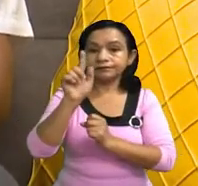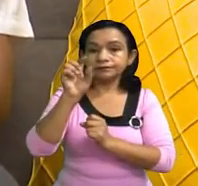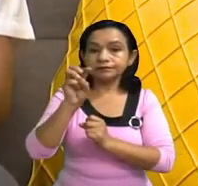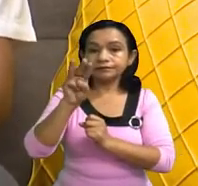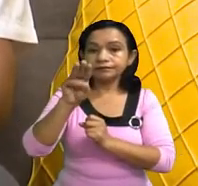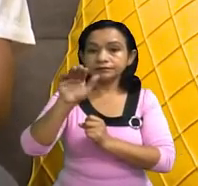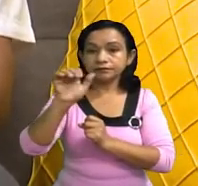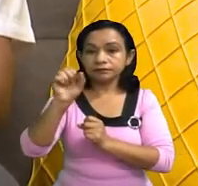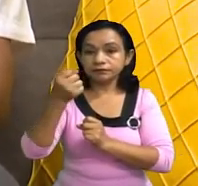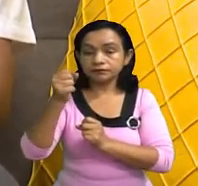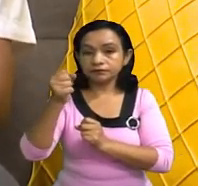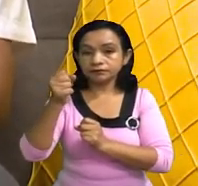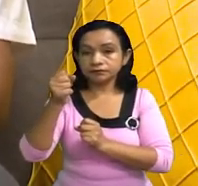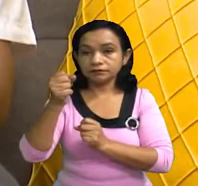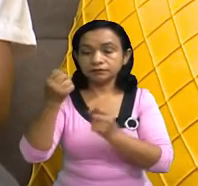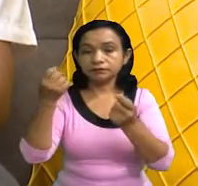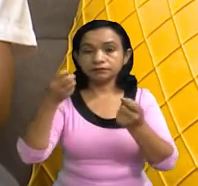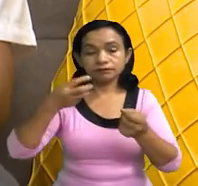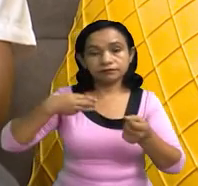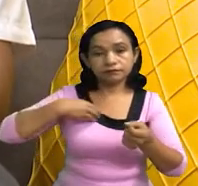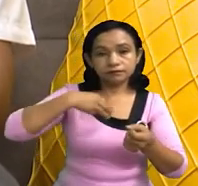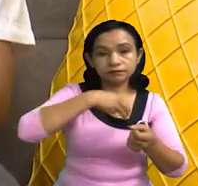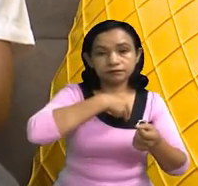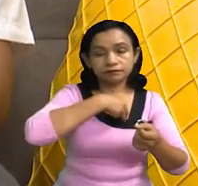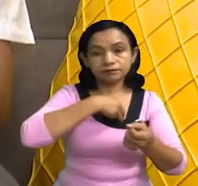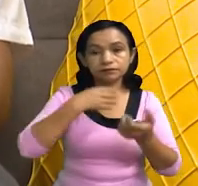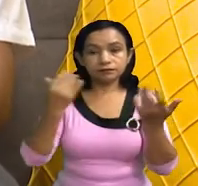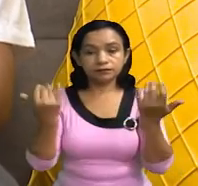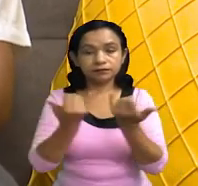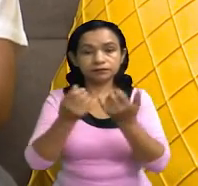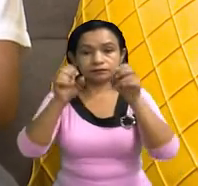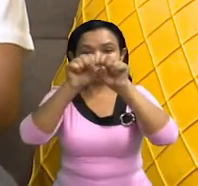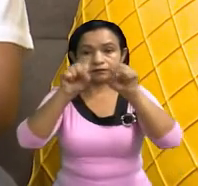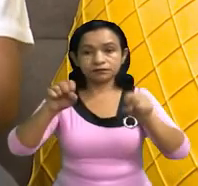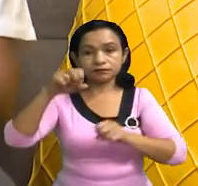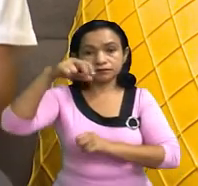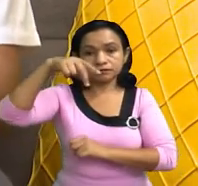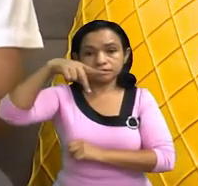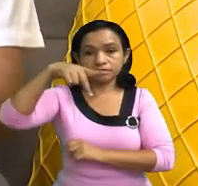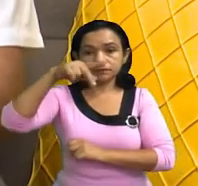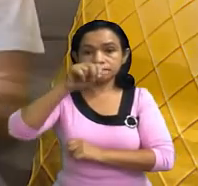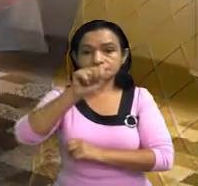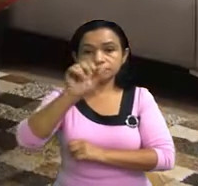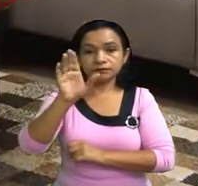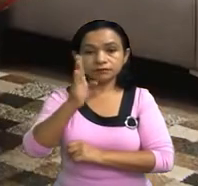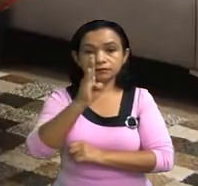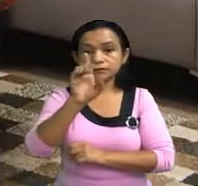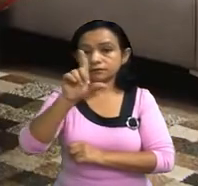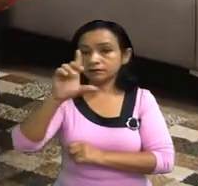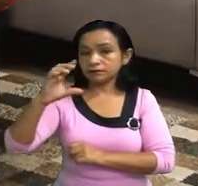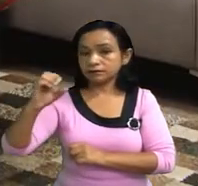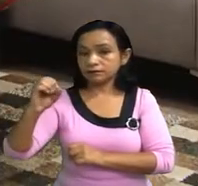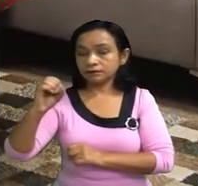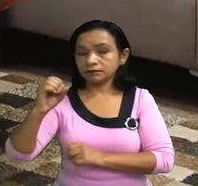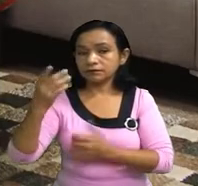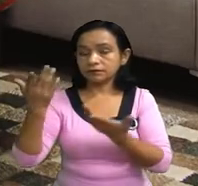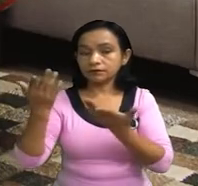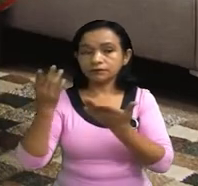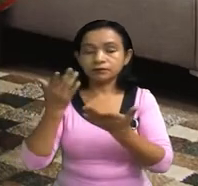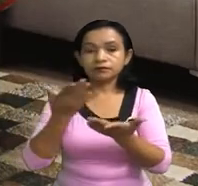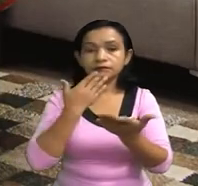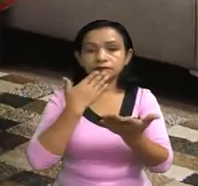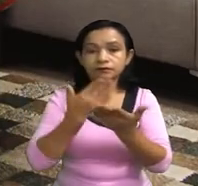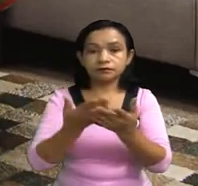Tomás Valdés, compañero Tomás Valdés, integrante de la comunidad cristiana San Pablo Apóstol. ¿Cómo está? Bienvenido, muchas gracias por compartir con nosotros. Muchas